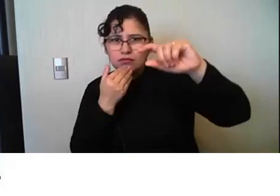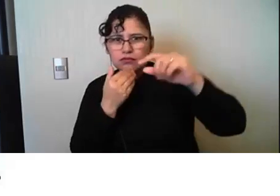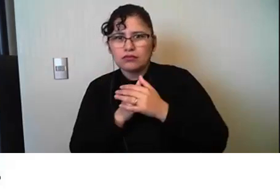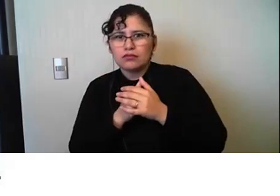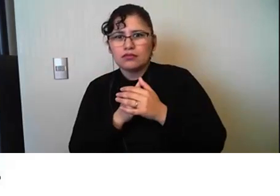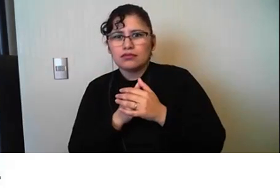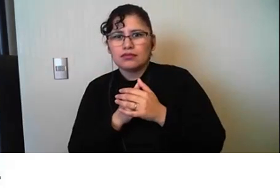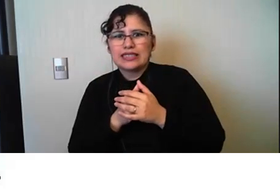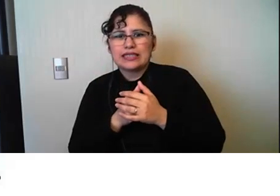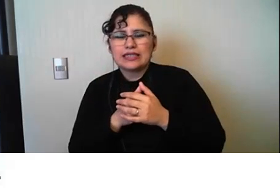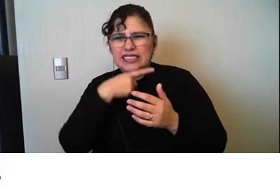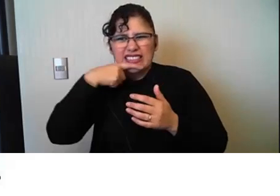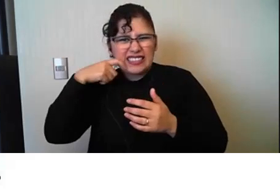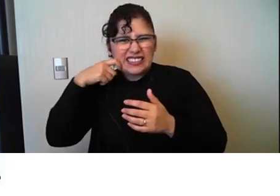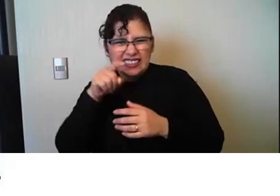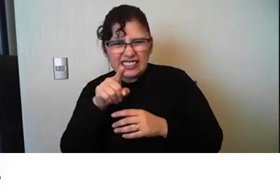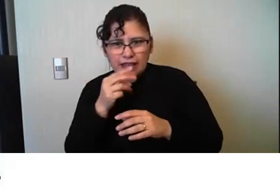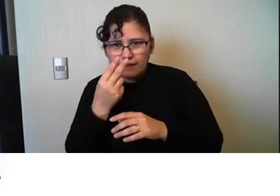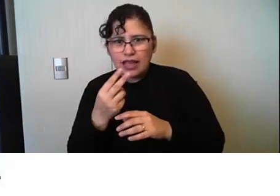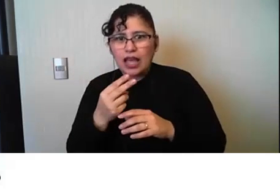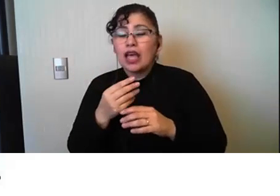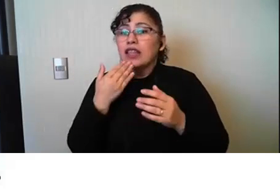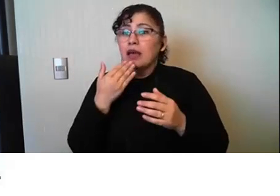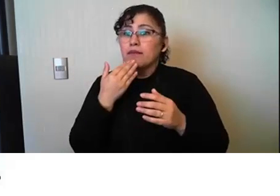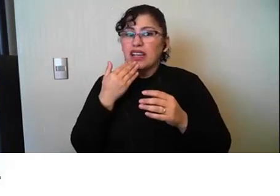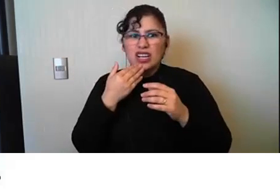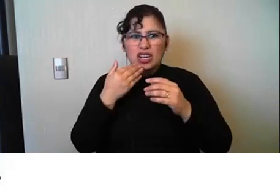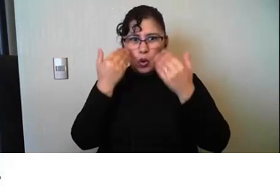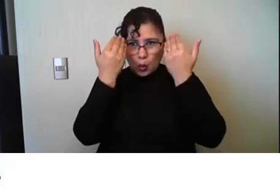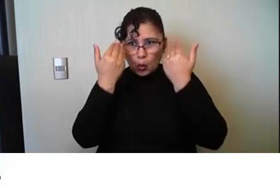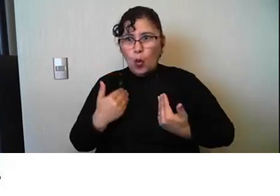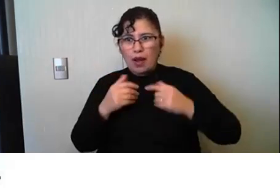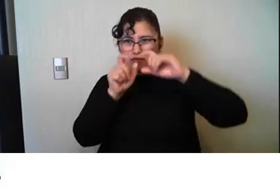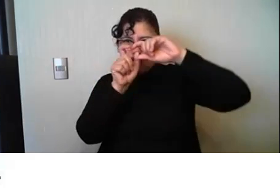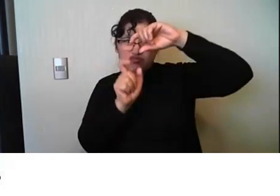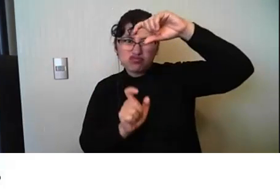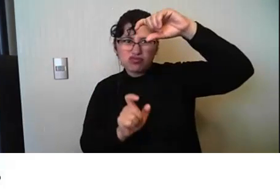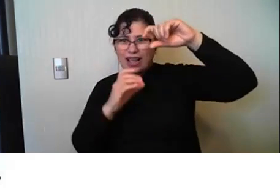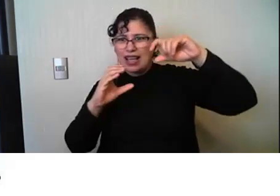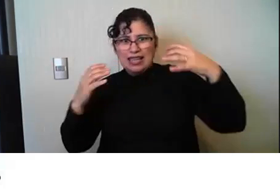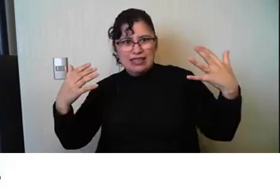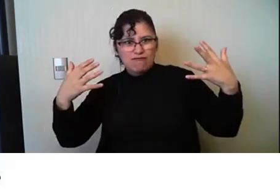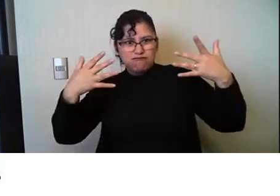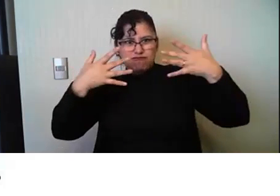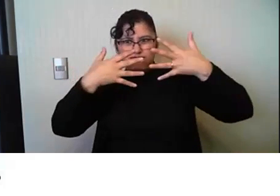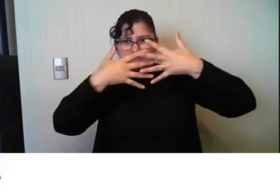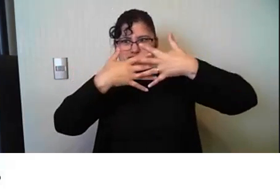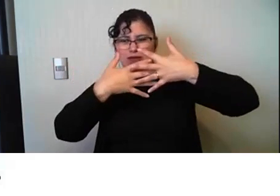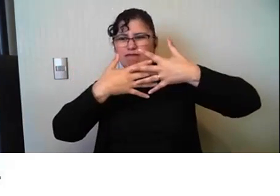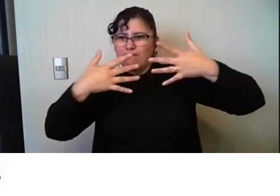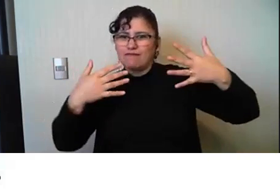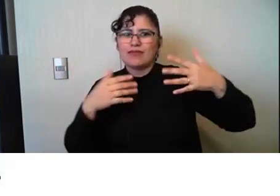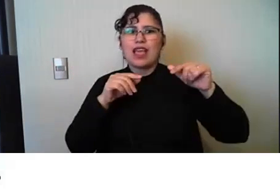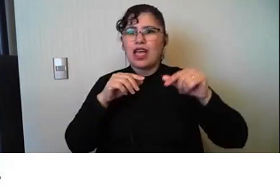disecado parte y se observa el parte del cuerpo calloso, pero en realidad es todo esto, ¿sí? Son todas esas proyecciones, son fibras del